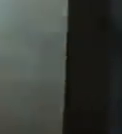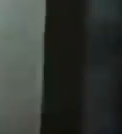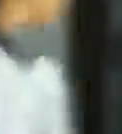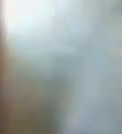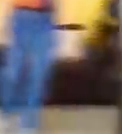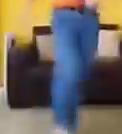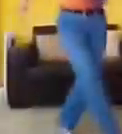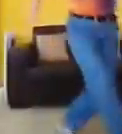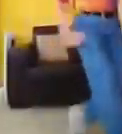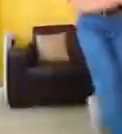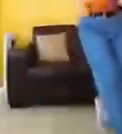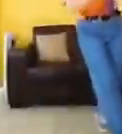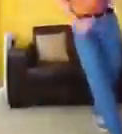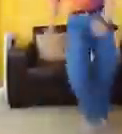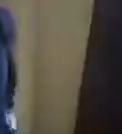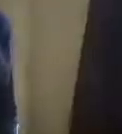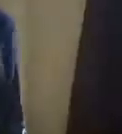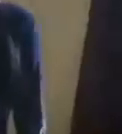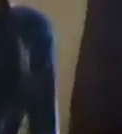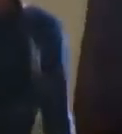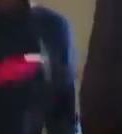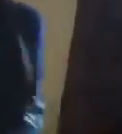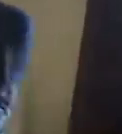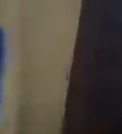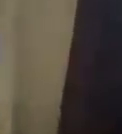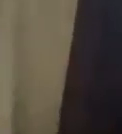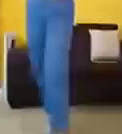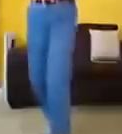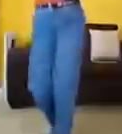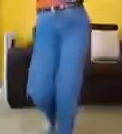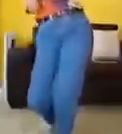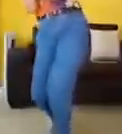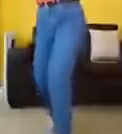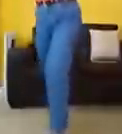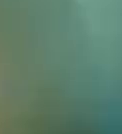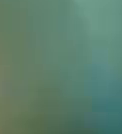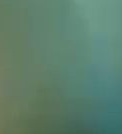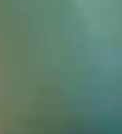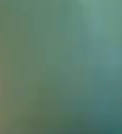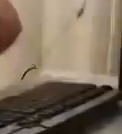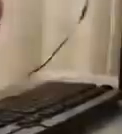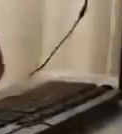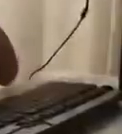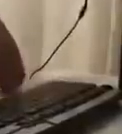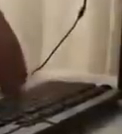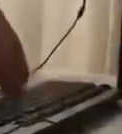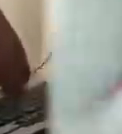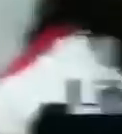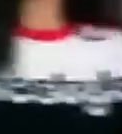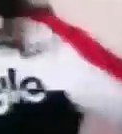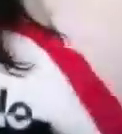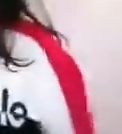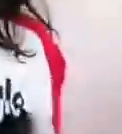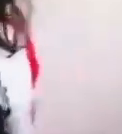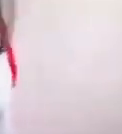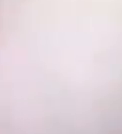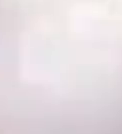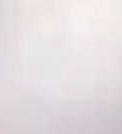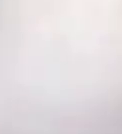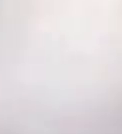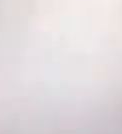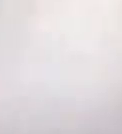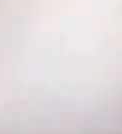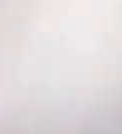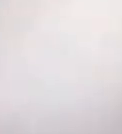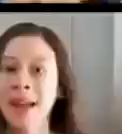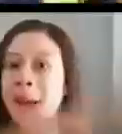mi tiempo. Aprendo en casa, yo voy a estudiar. Si me quedo en casa, yo voy